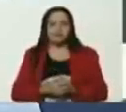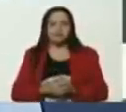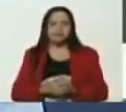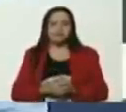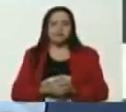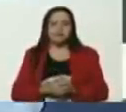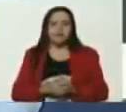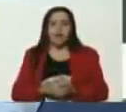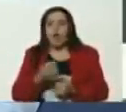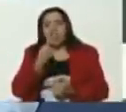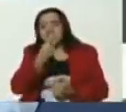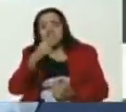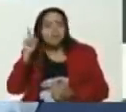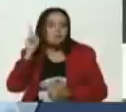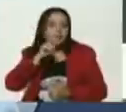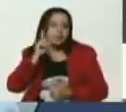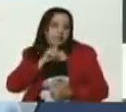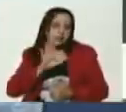difamen.